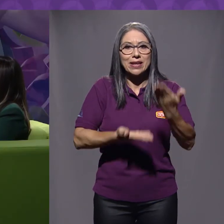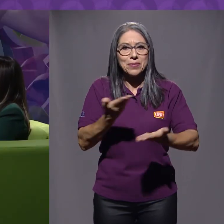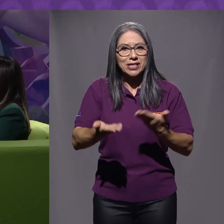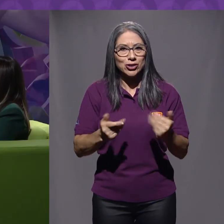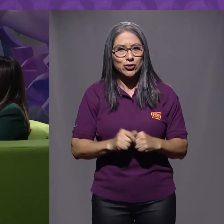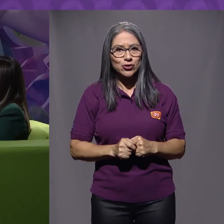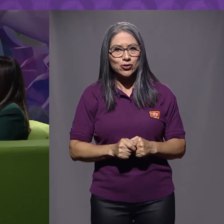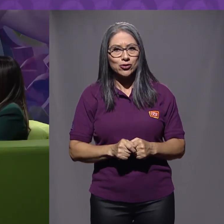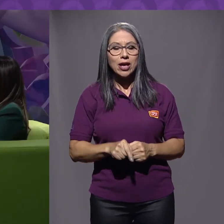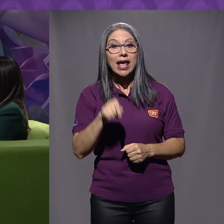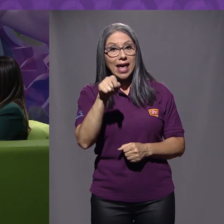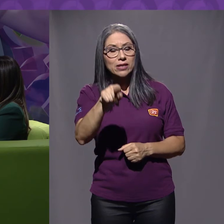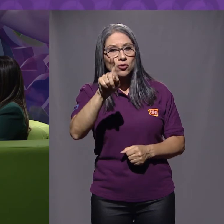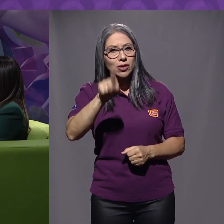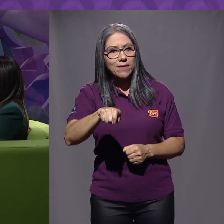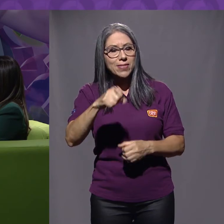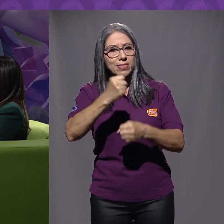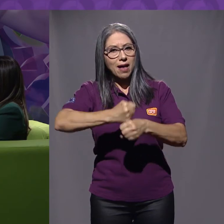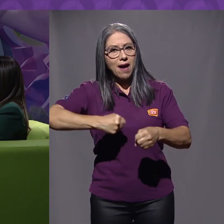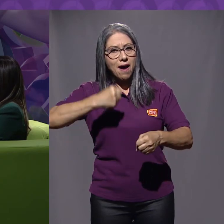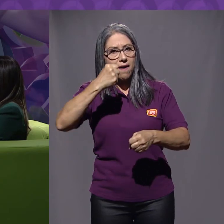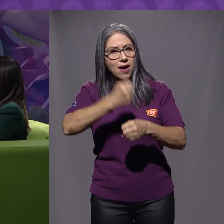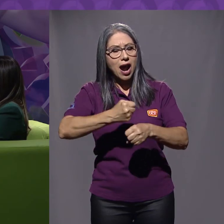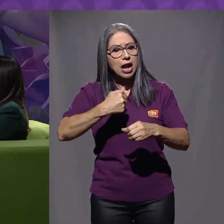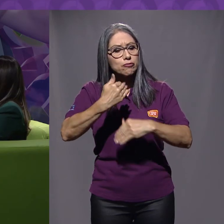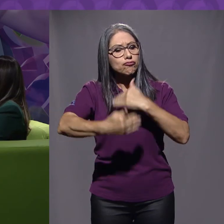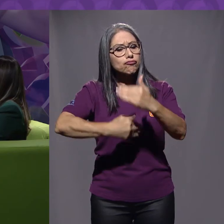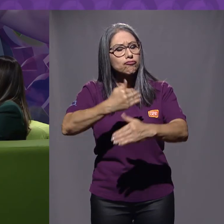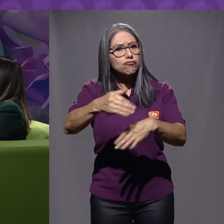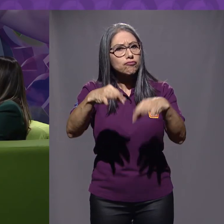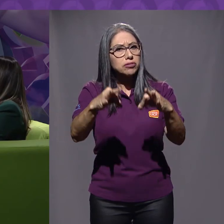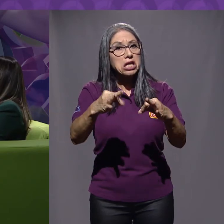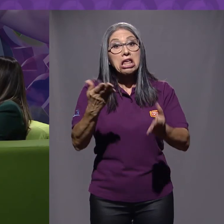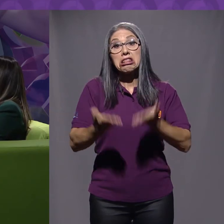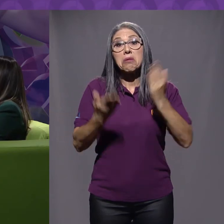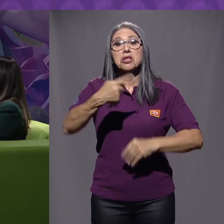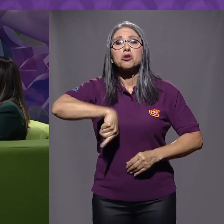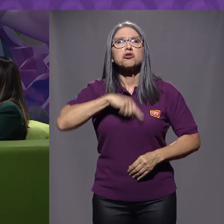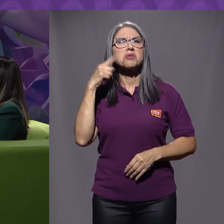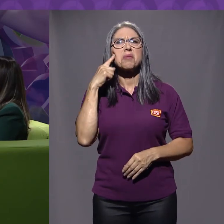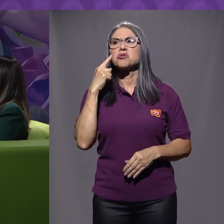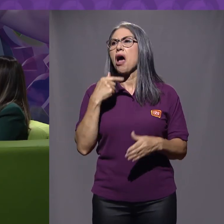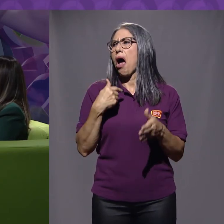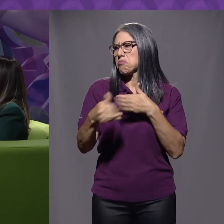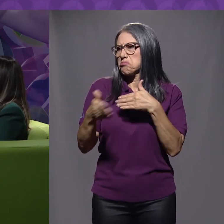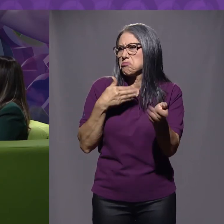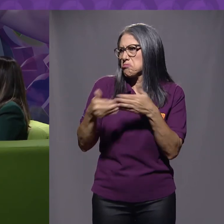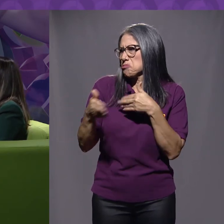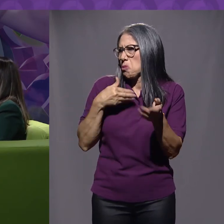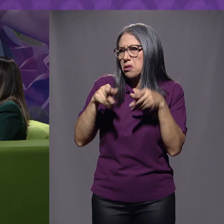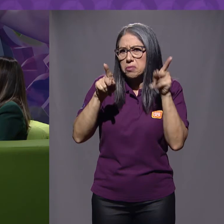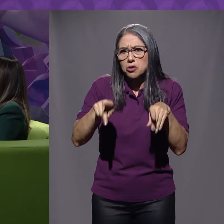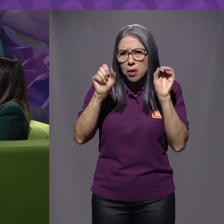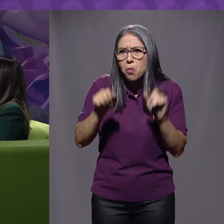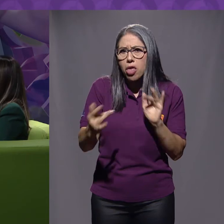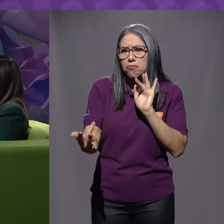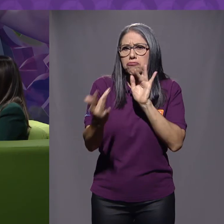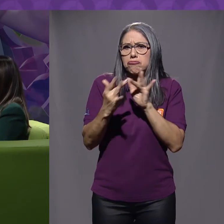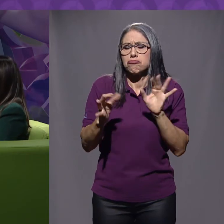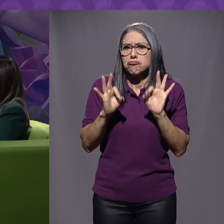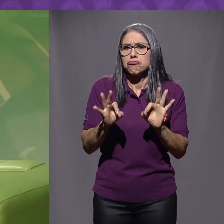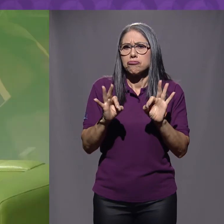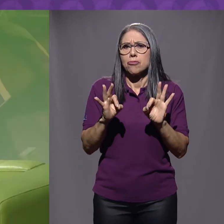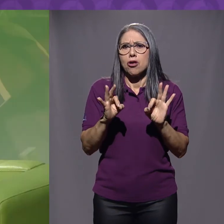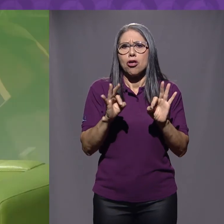trabajar también en ese aspecto, porque de repente podríamos creer que todo el mundo tiene acceso a las redes sociales o a